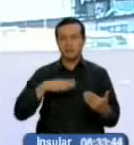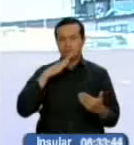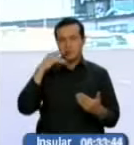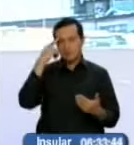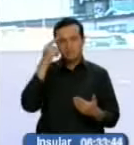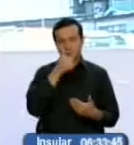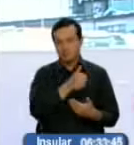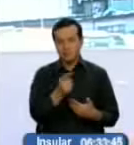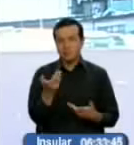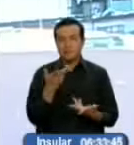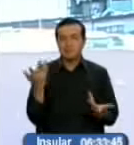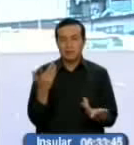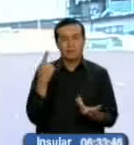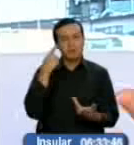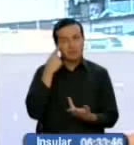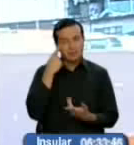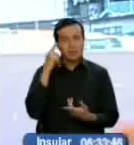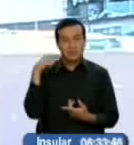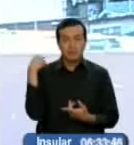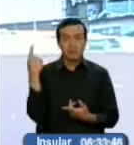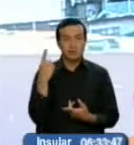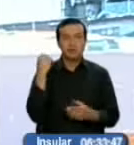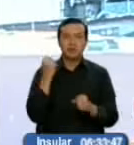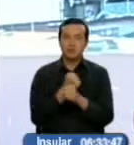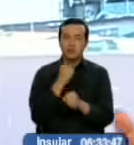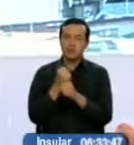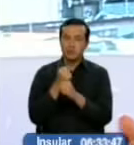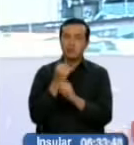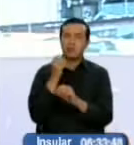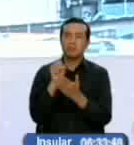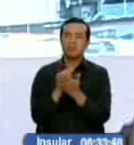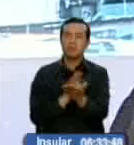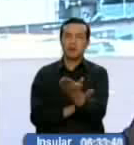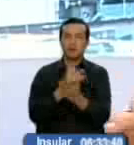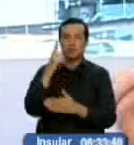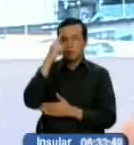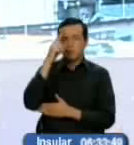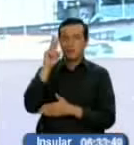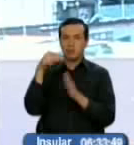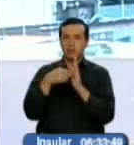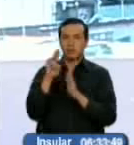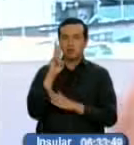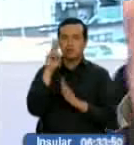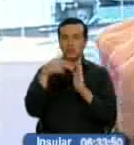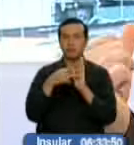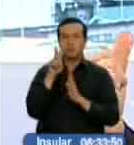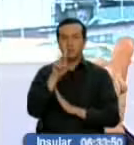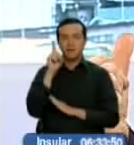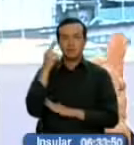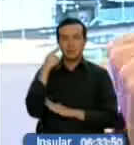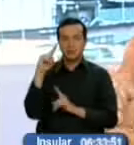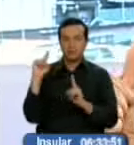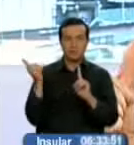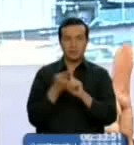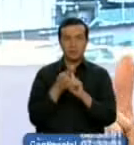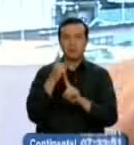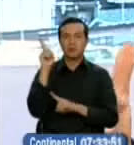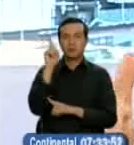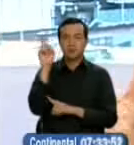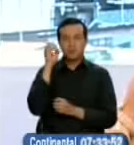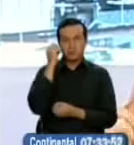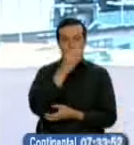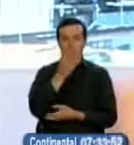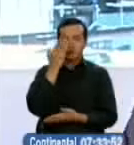llaman, el anticorreísmo. Pero hay una cuestión, nosotros estamos trabajando en nuestro plan de gobierno 2017-2021, que este primero de octubre